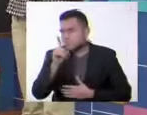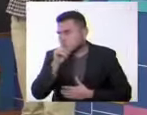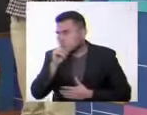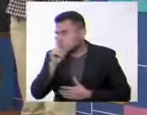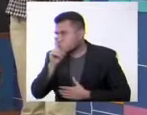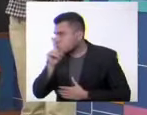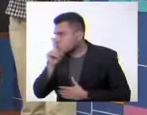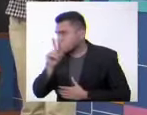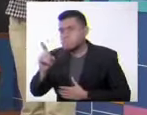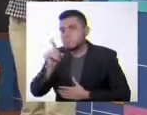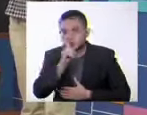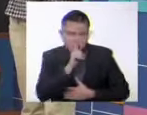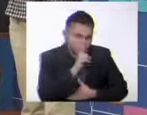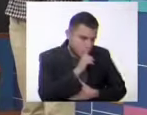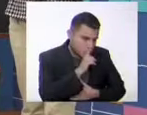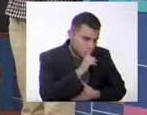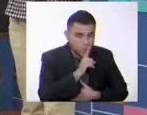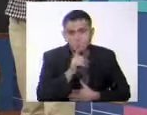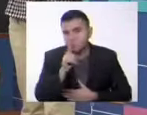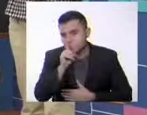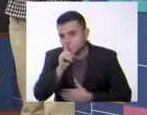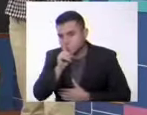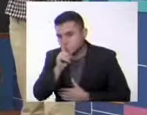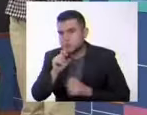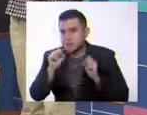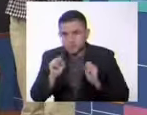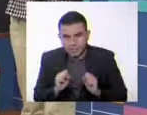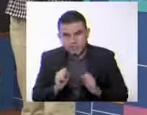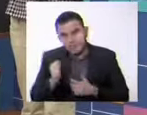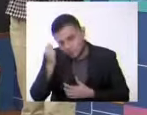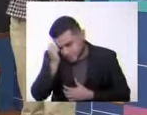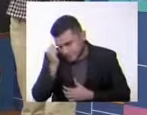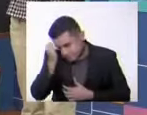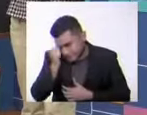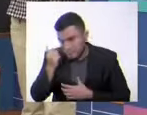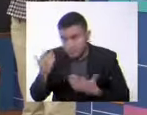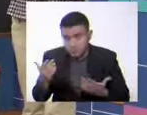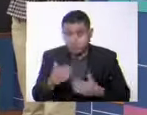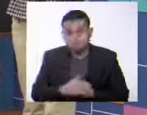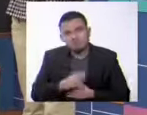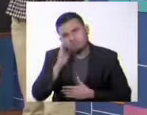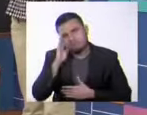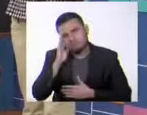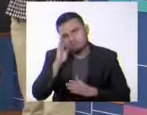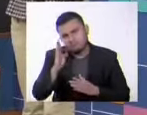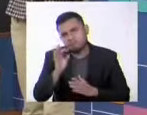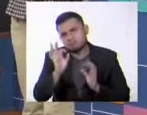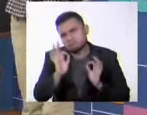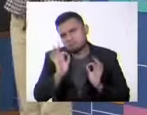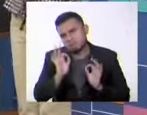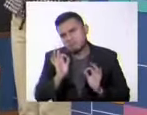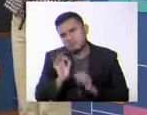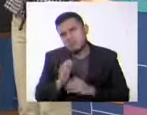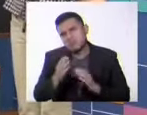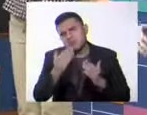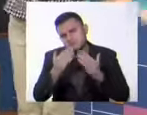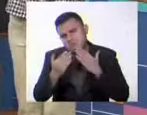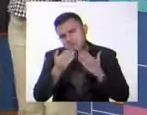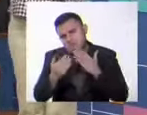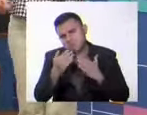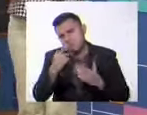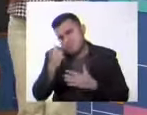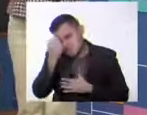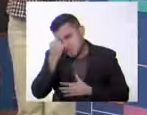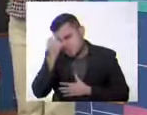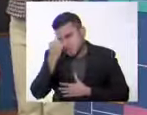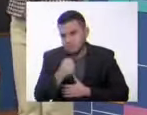para que puedan prestar toda la atención a lo que vamos a hablar este día. Así que bueno, Mayra, si no hay más cosas, pues empecemos,